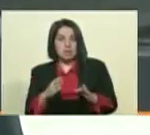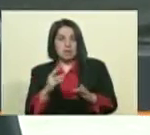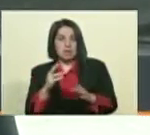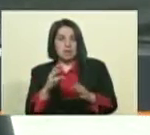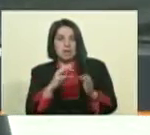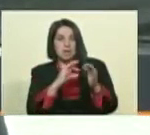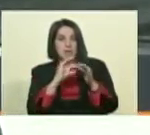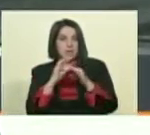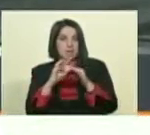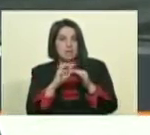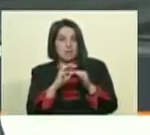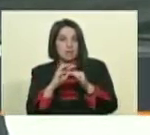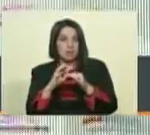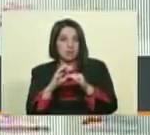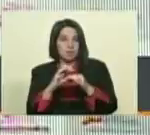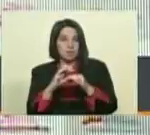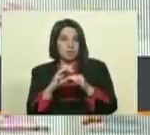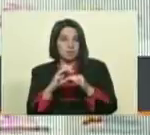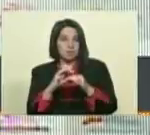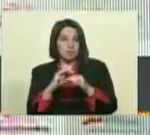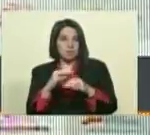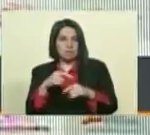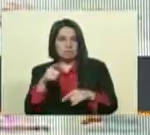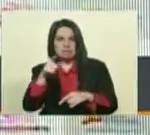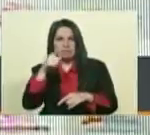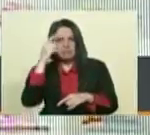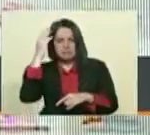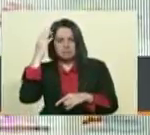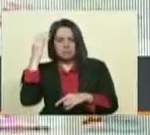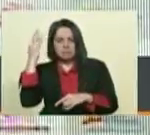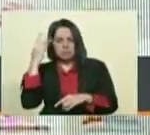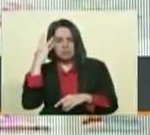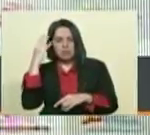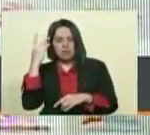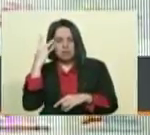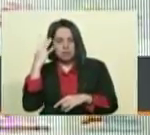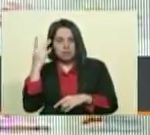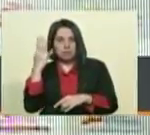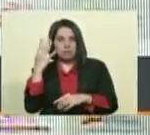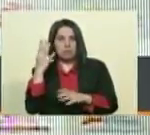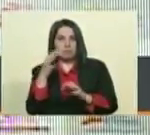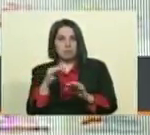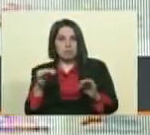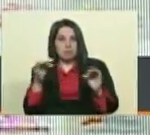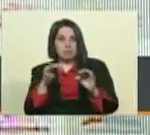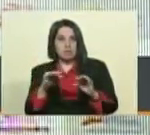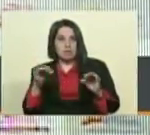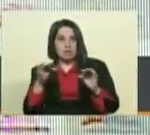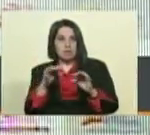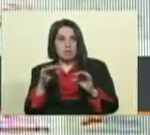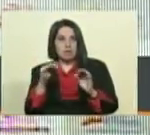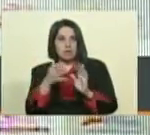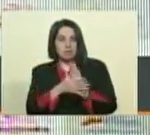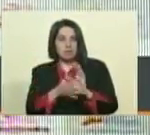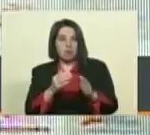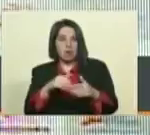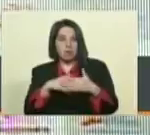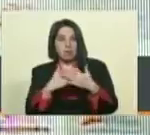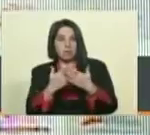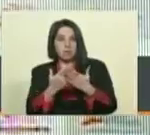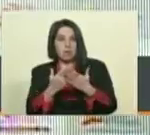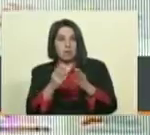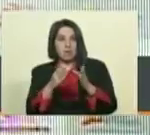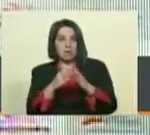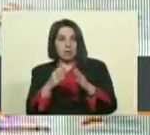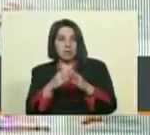eso también? Correcto, tiene que dar el sueño, mira. Aterrizó de madrugada. Pasó en República Dominicana toda la madrugada, en